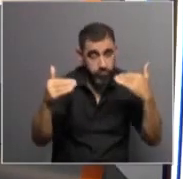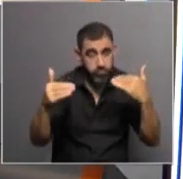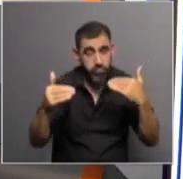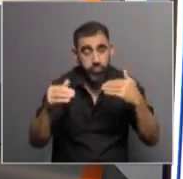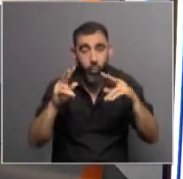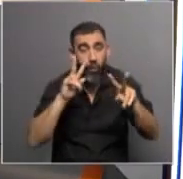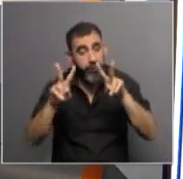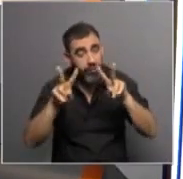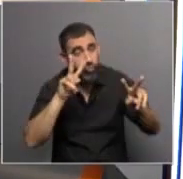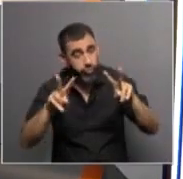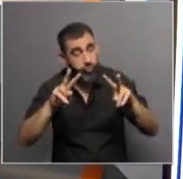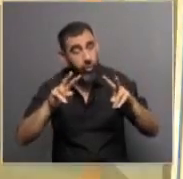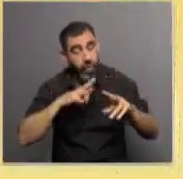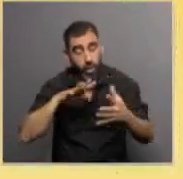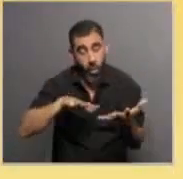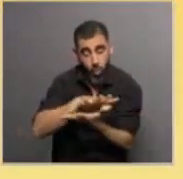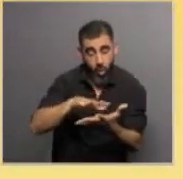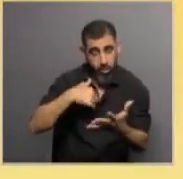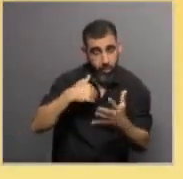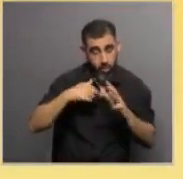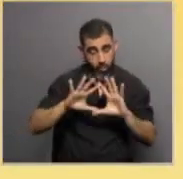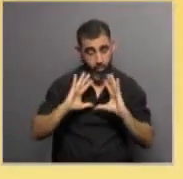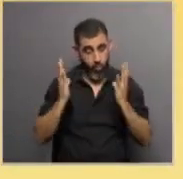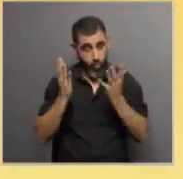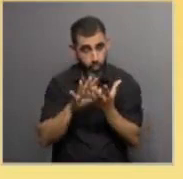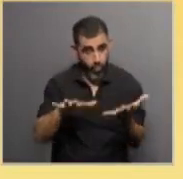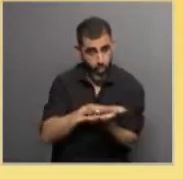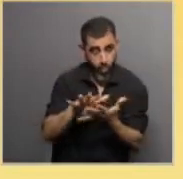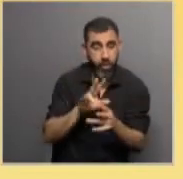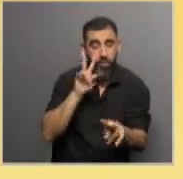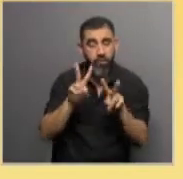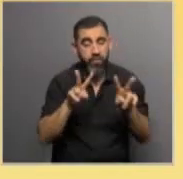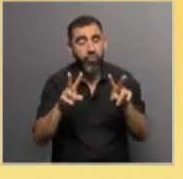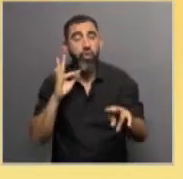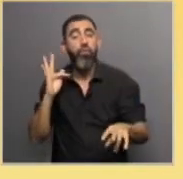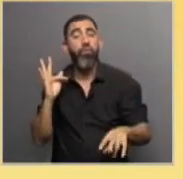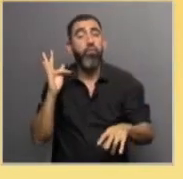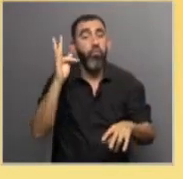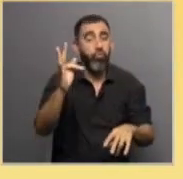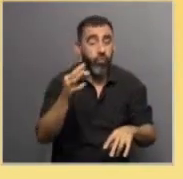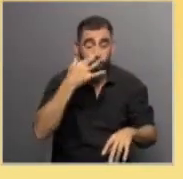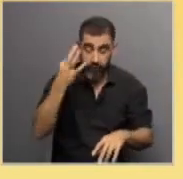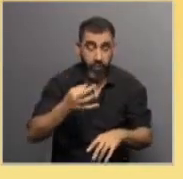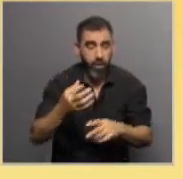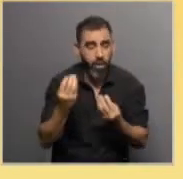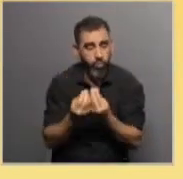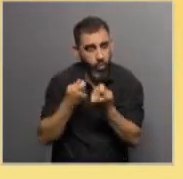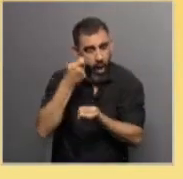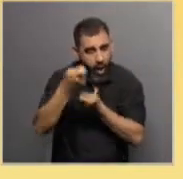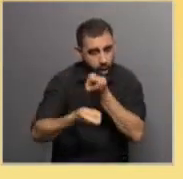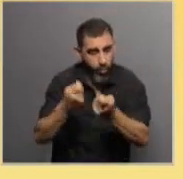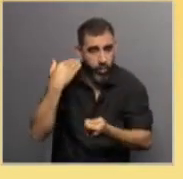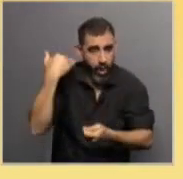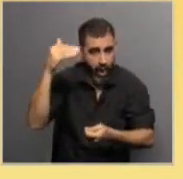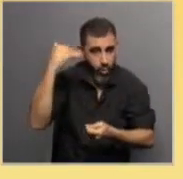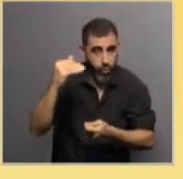mirada muy estructurada de su lugar en el mundo y una mirada sobre lo que es el futuro, y tienen realmente mucho para aportar a los adultos.